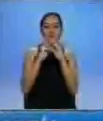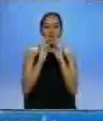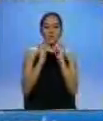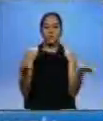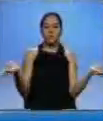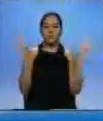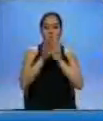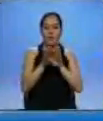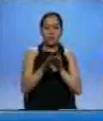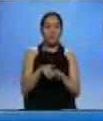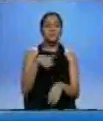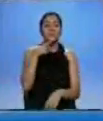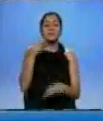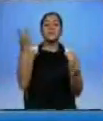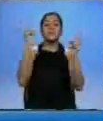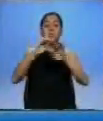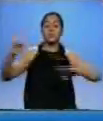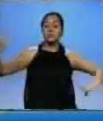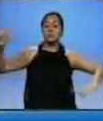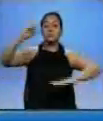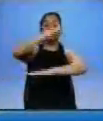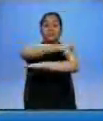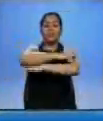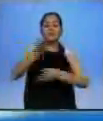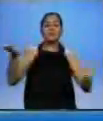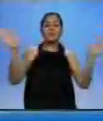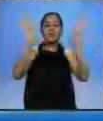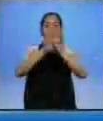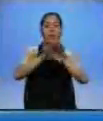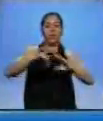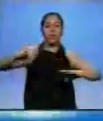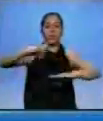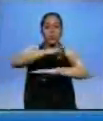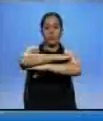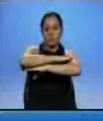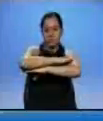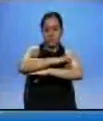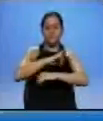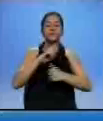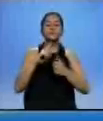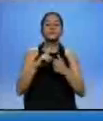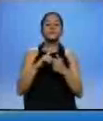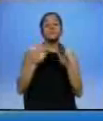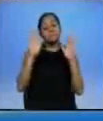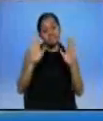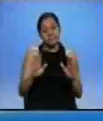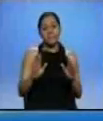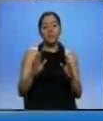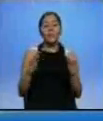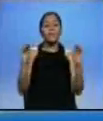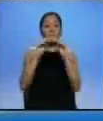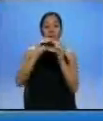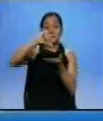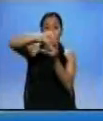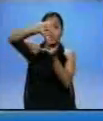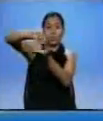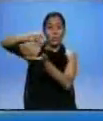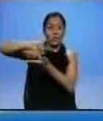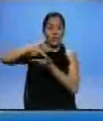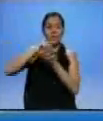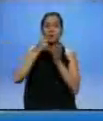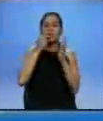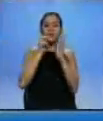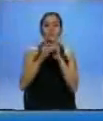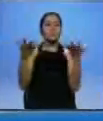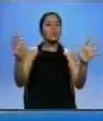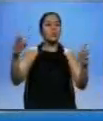Un grupo de aerotécnicos se tomaba la pista del Mariscal Sucre. En tanto, en varias ciudades se denuncia la ausencia